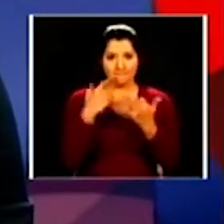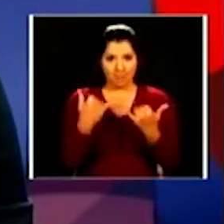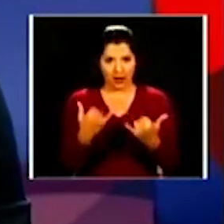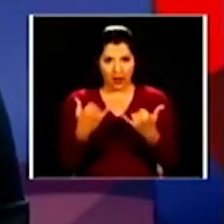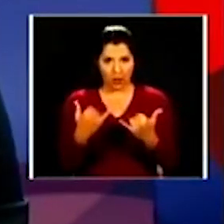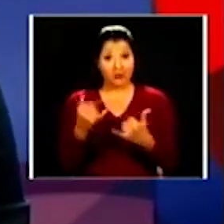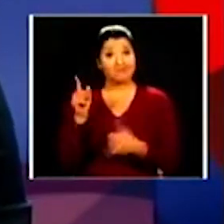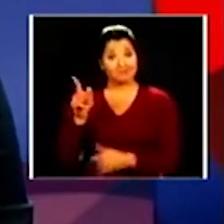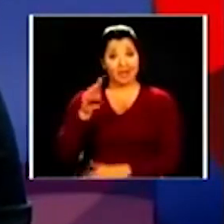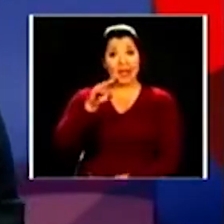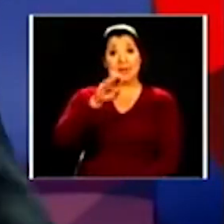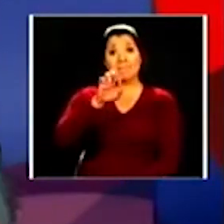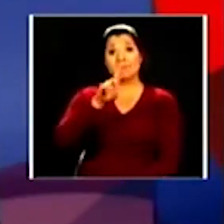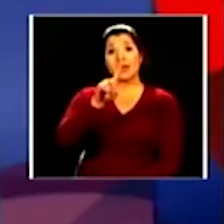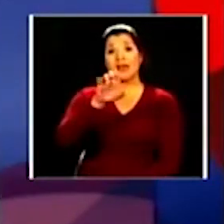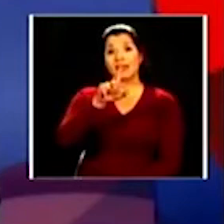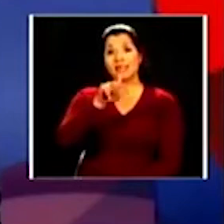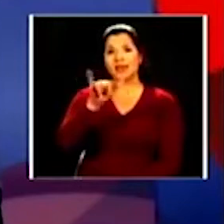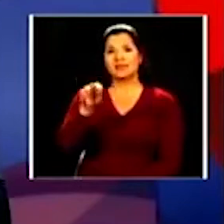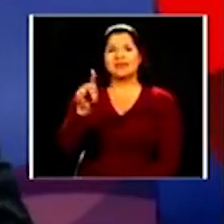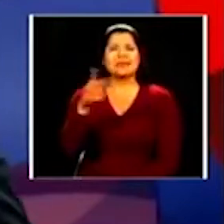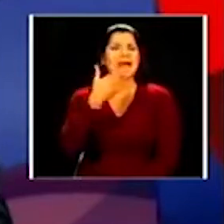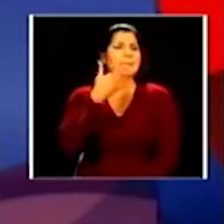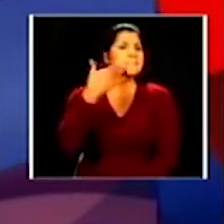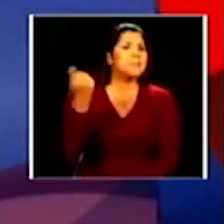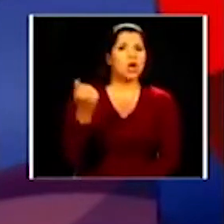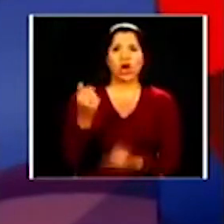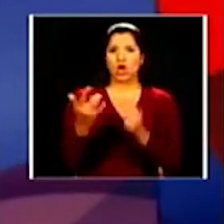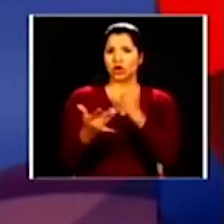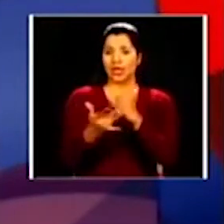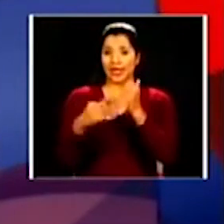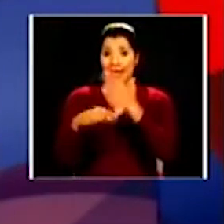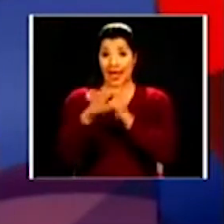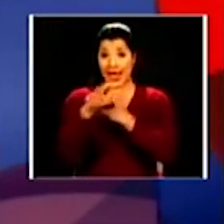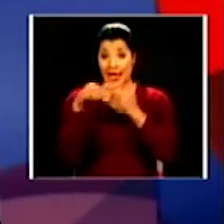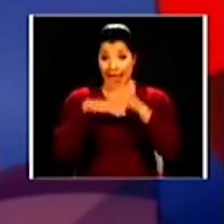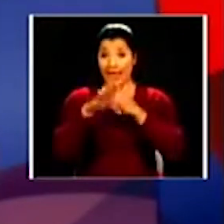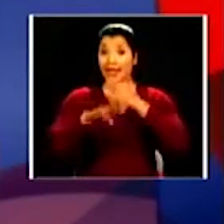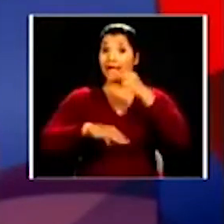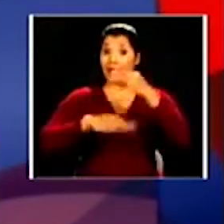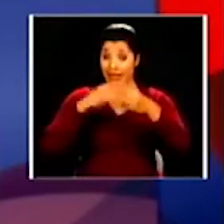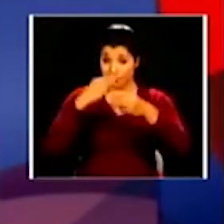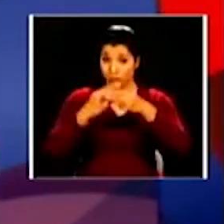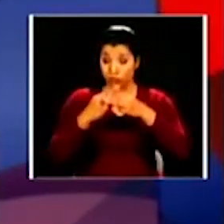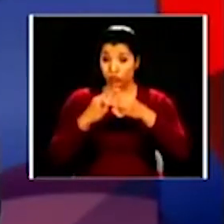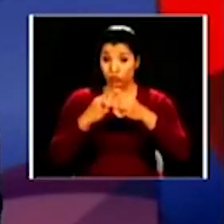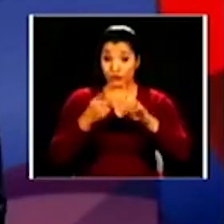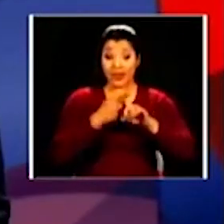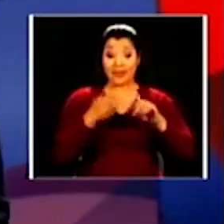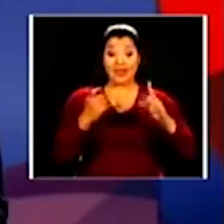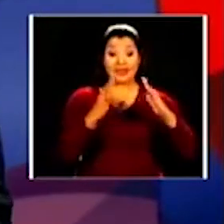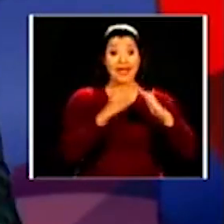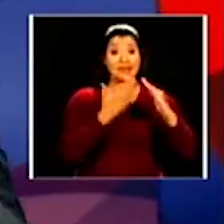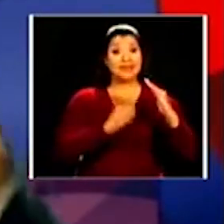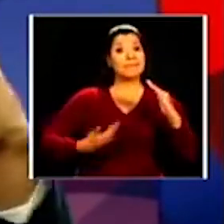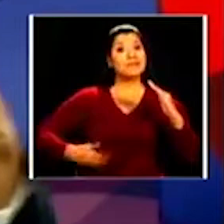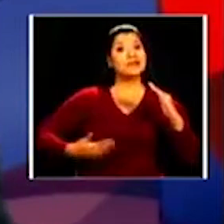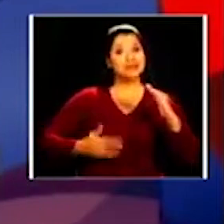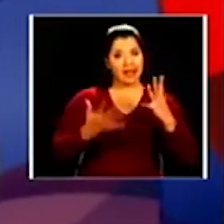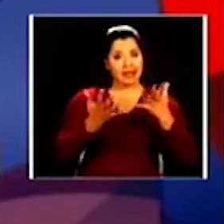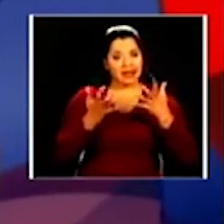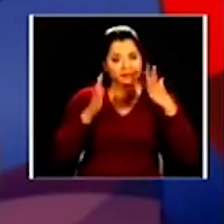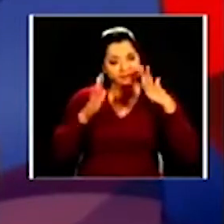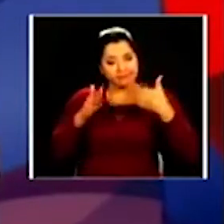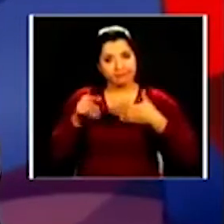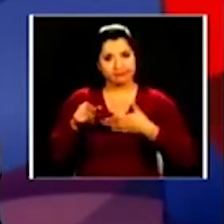Medellín es una de las mejores prácticas del mundo. ¿Cómo se hará? Desde Casa Presidencial, como he dicho, es uno de los temas que se manejará allí. Tendremos un centro